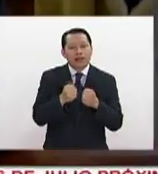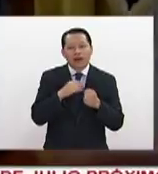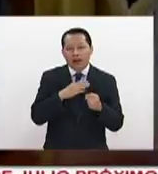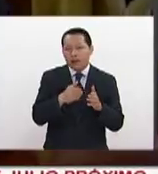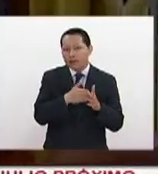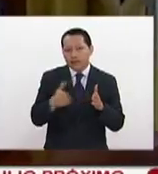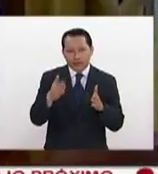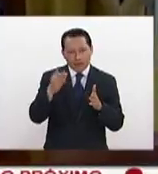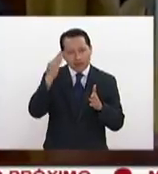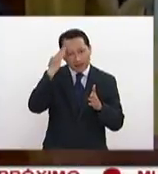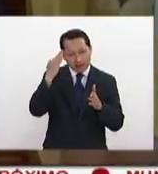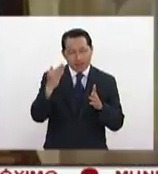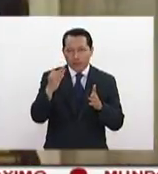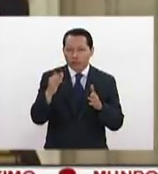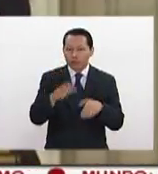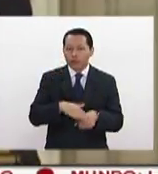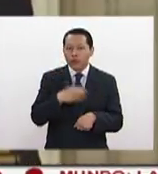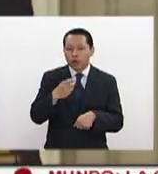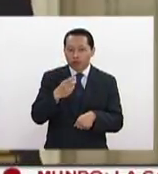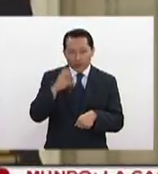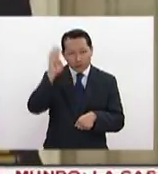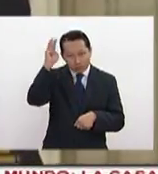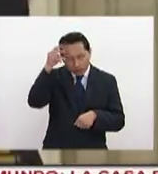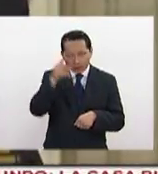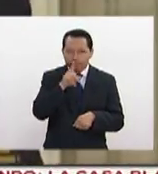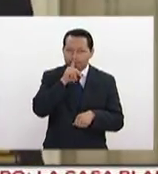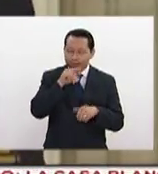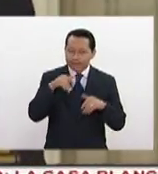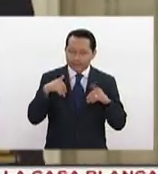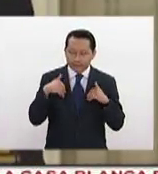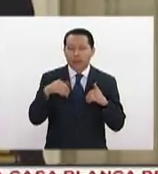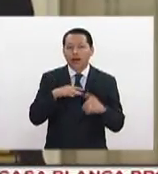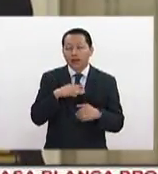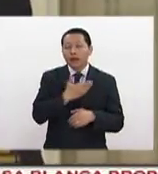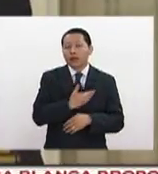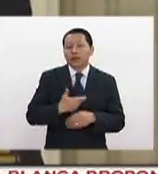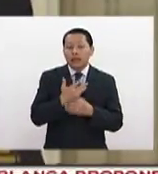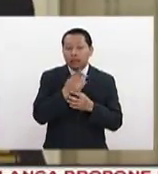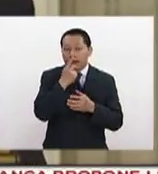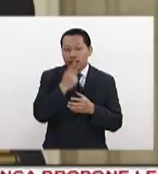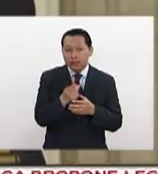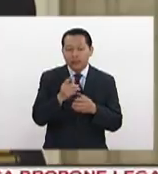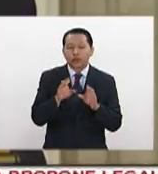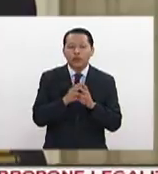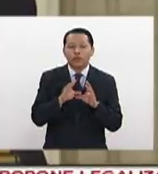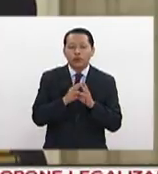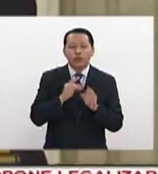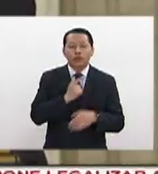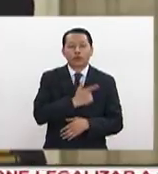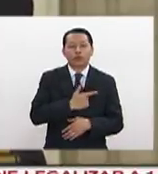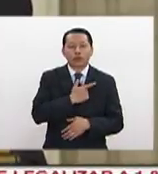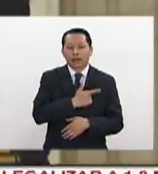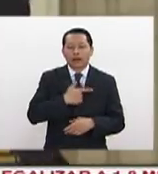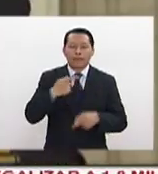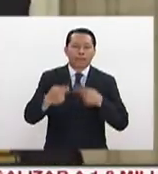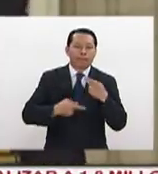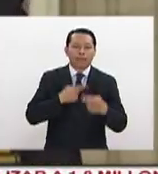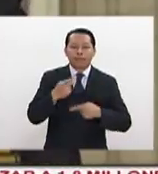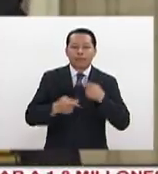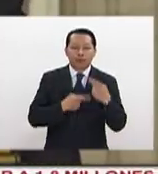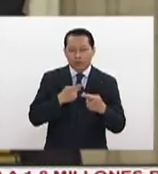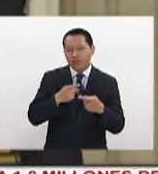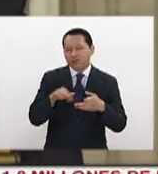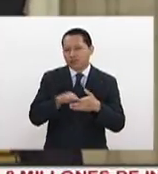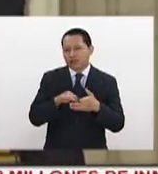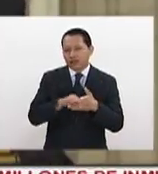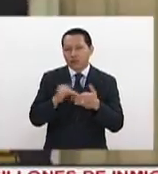su periodo presidencial, por lo que Trump se retractó. Por su parte, el presidente declaró que le encantaría ser interrogado lo más pronto